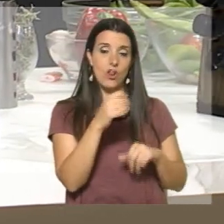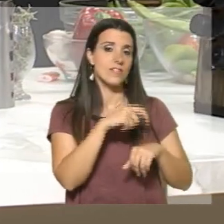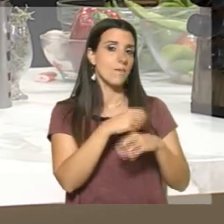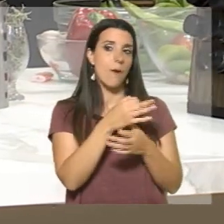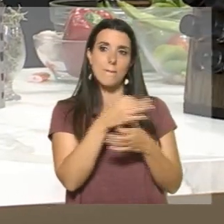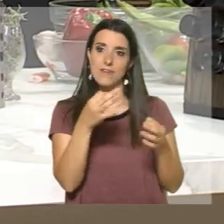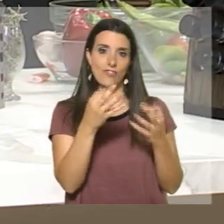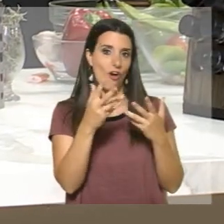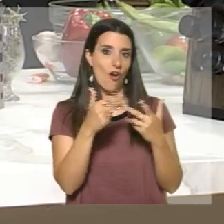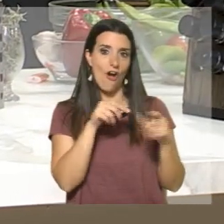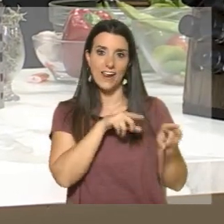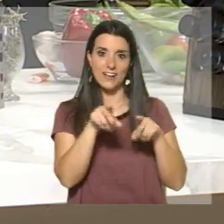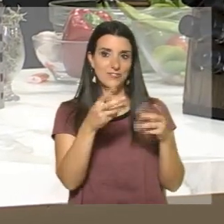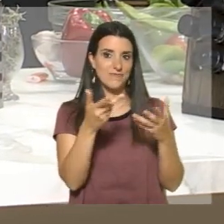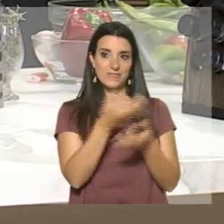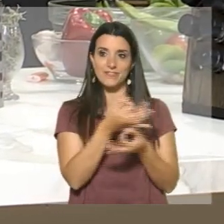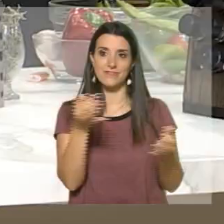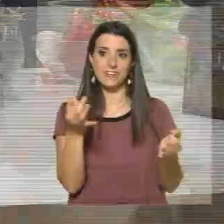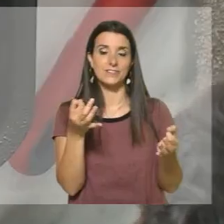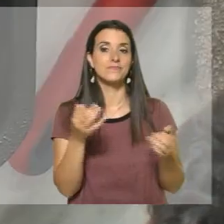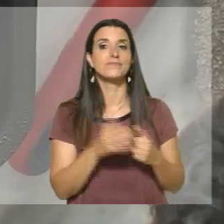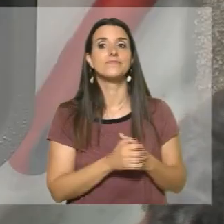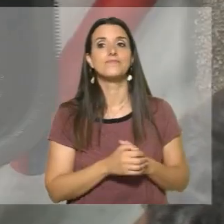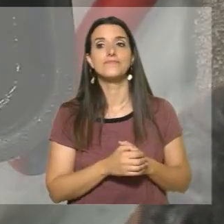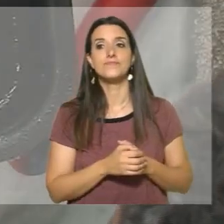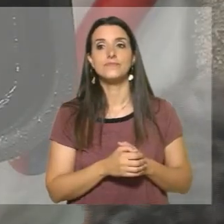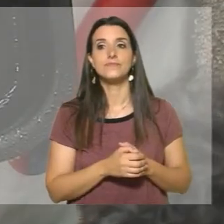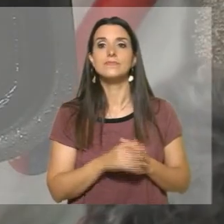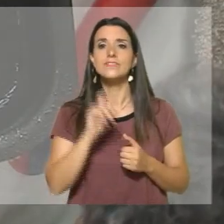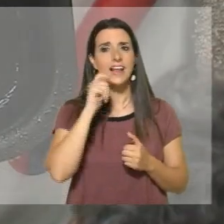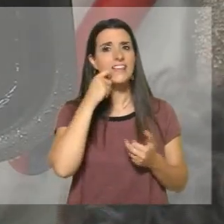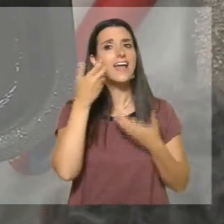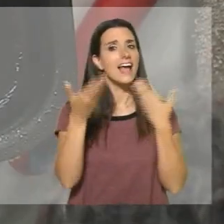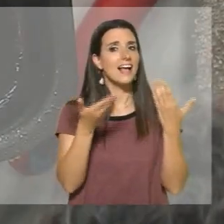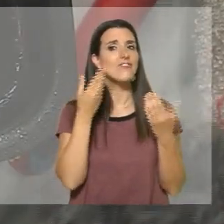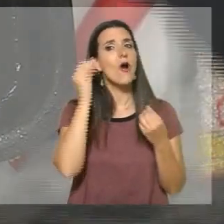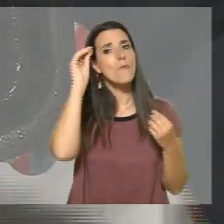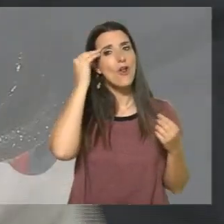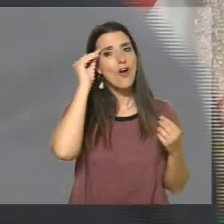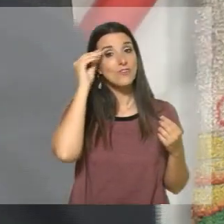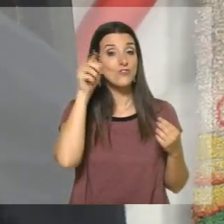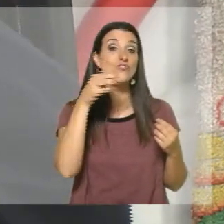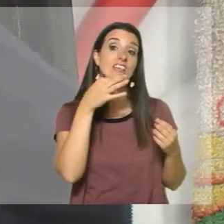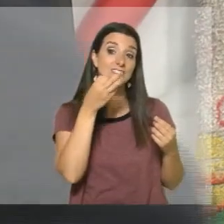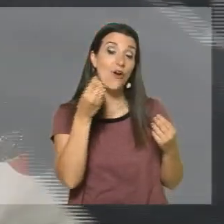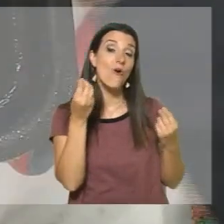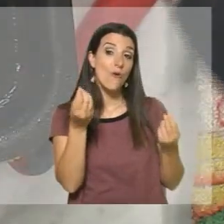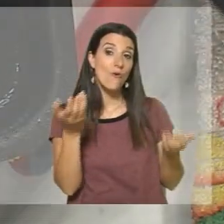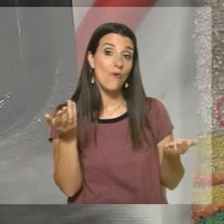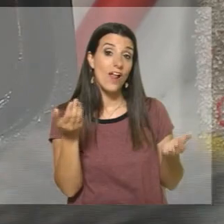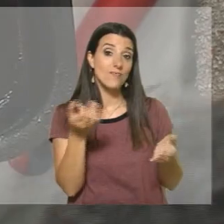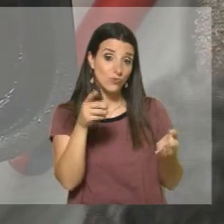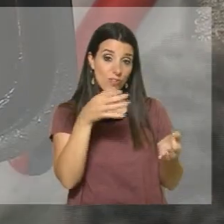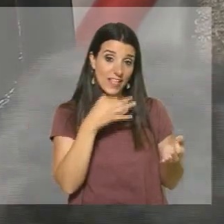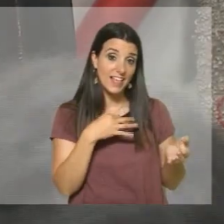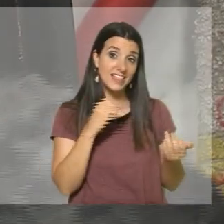espectacular. Vamos, va. Emilio. Ahí. Qué canción, ¿eh? Nos pusimos romántico. Y bueno, pero vos que decías que era fuego lento, vos la